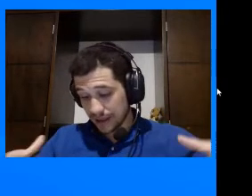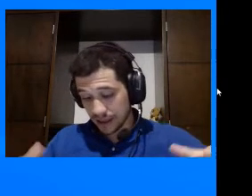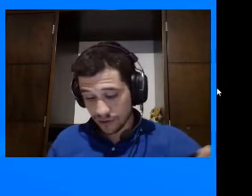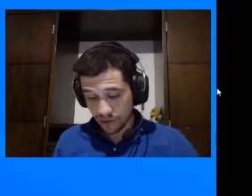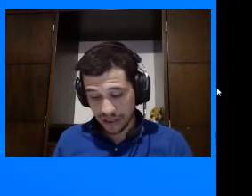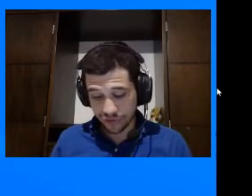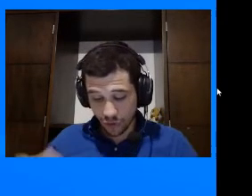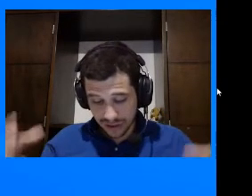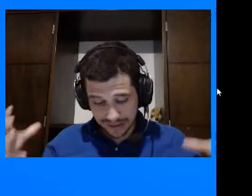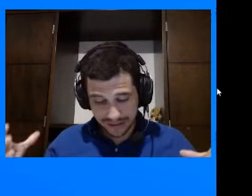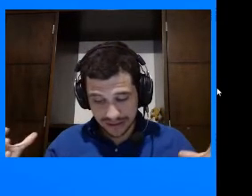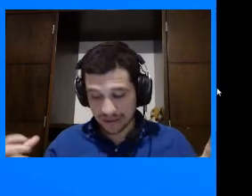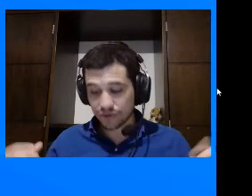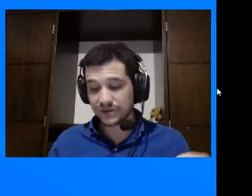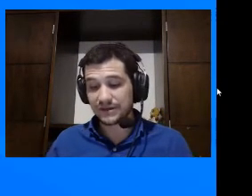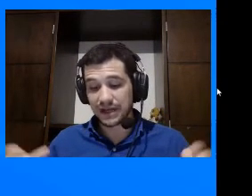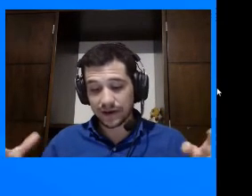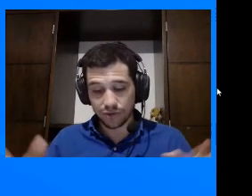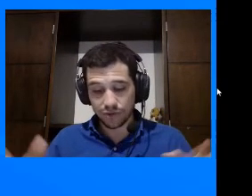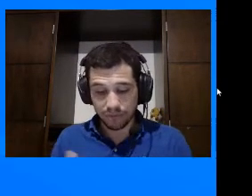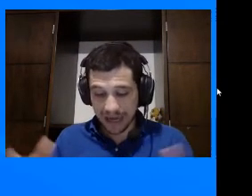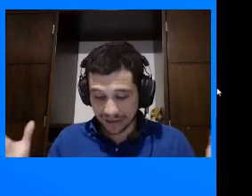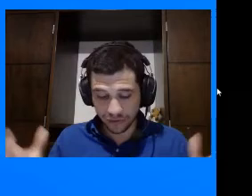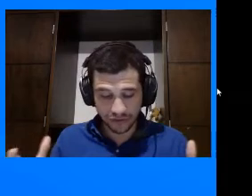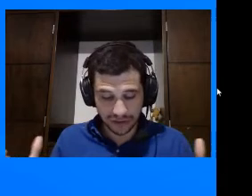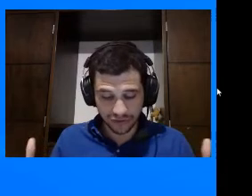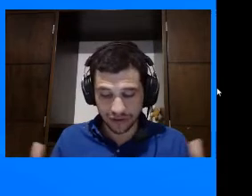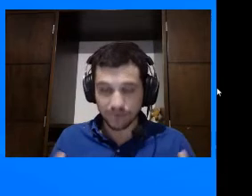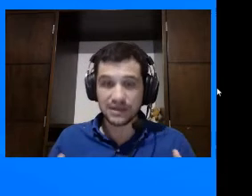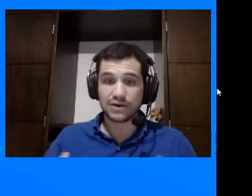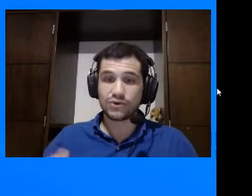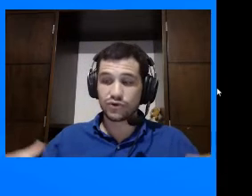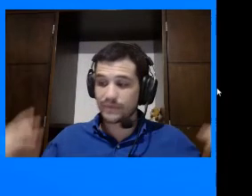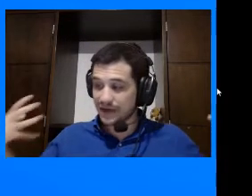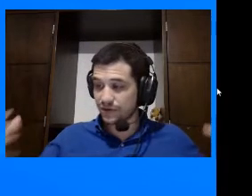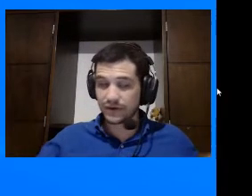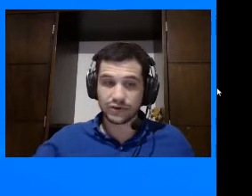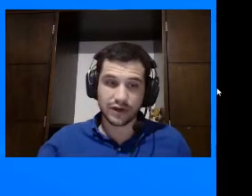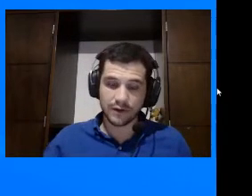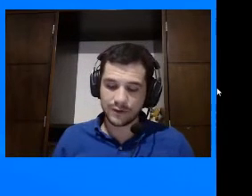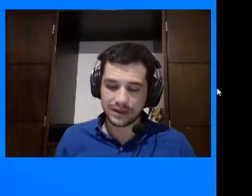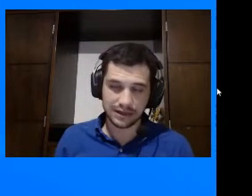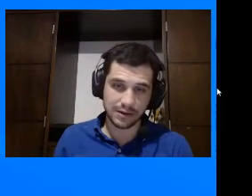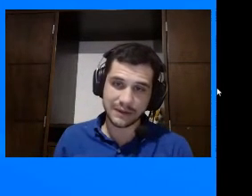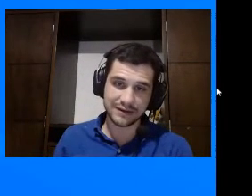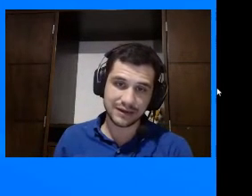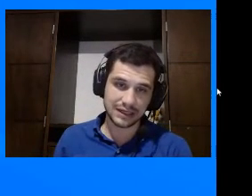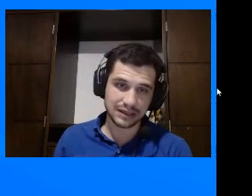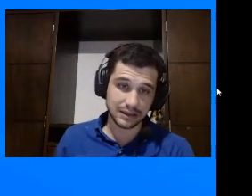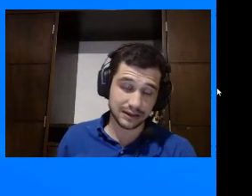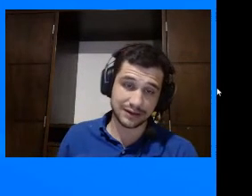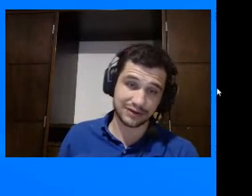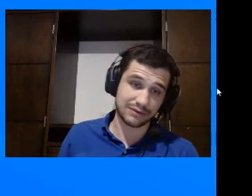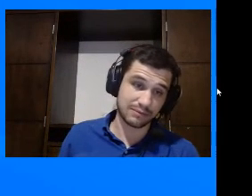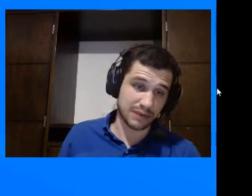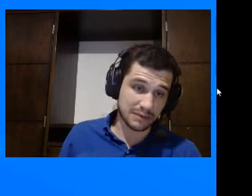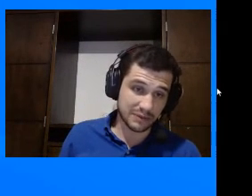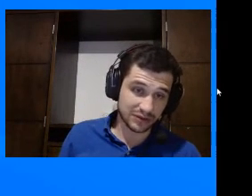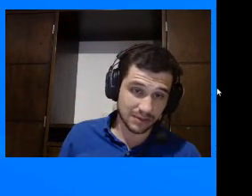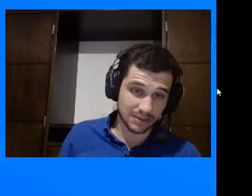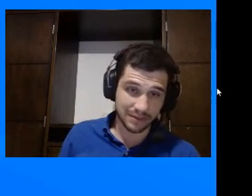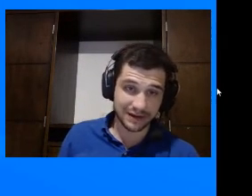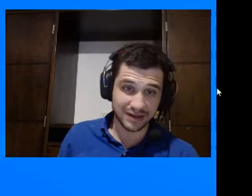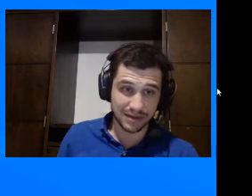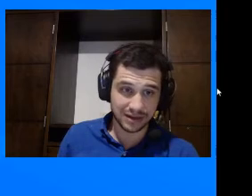su día a día, ¿no? Con las ollas en las que cocinaba, con los platos en los que comía, con los vasos en los que bebía, que me parece que a